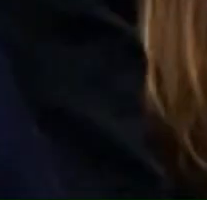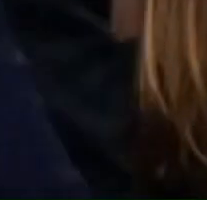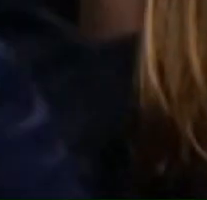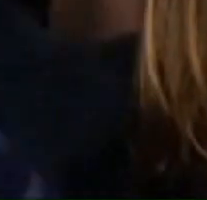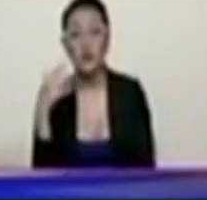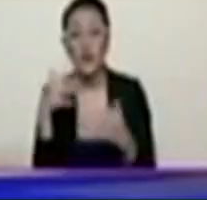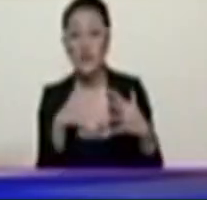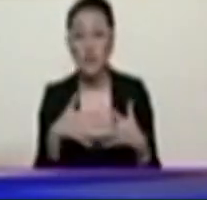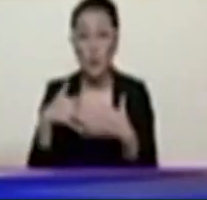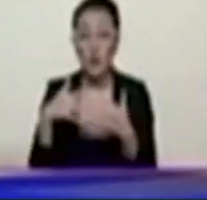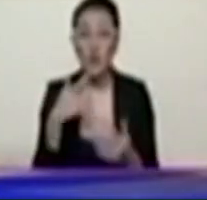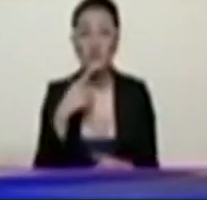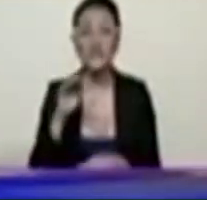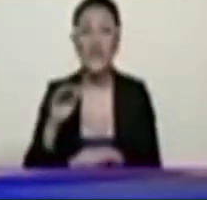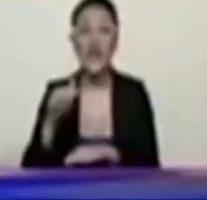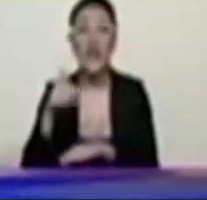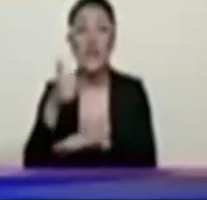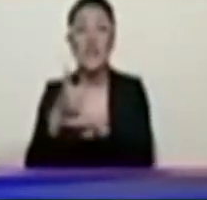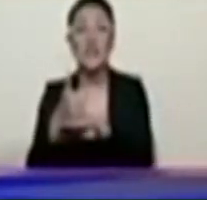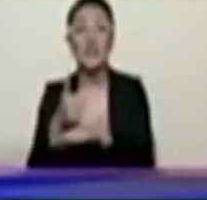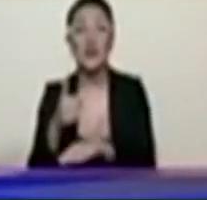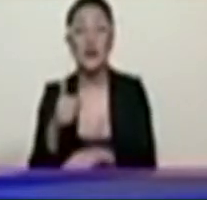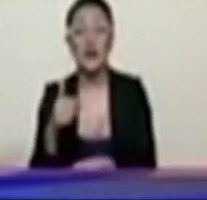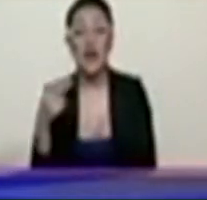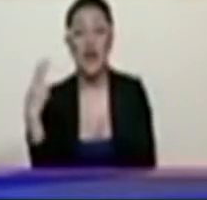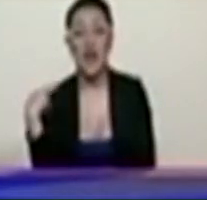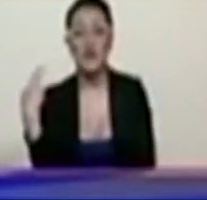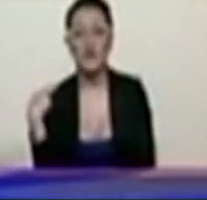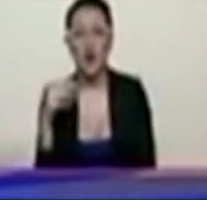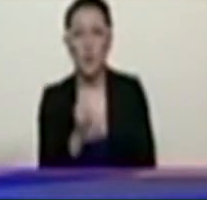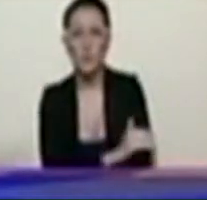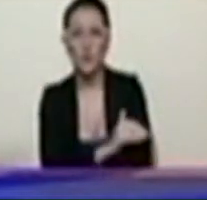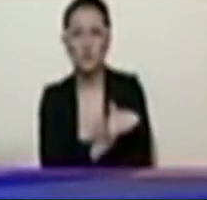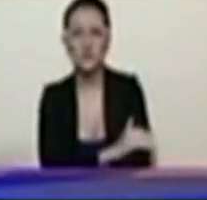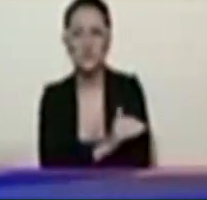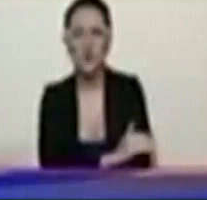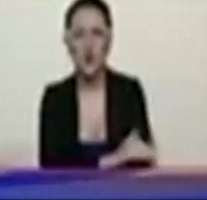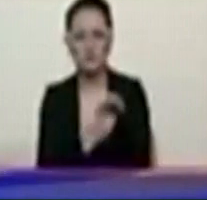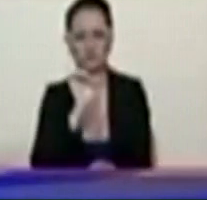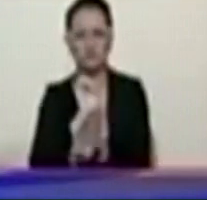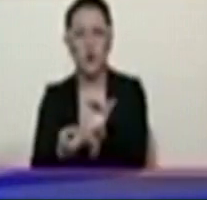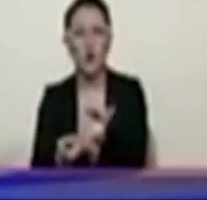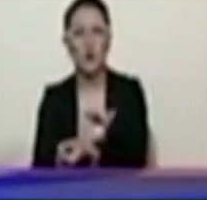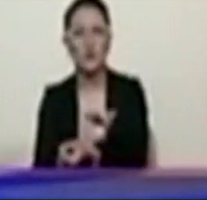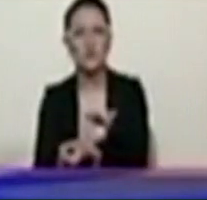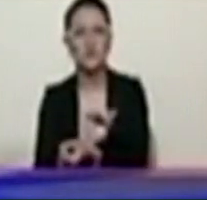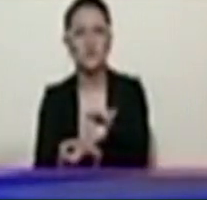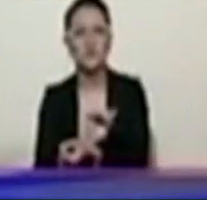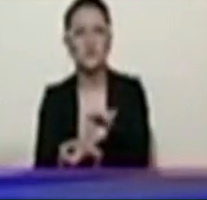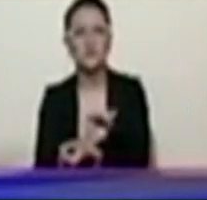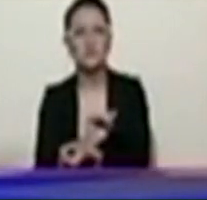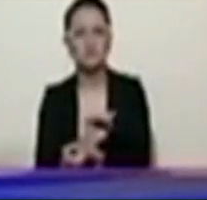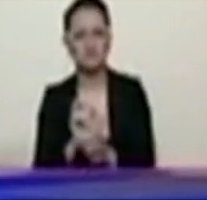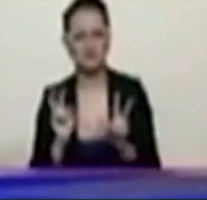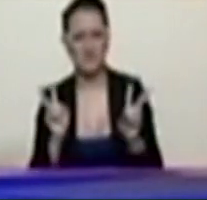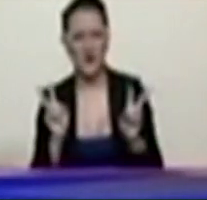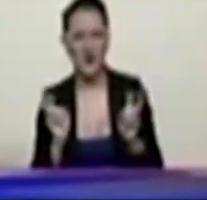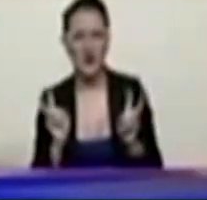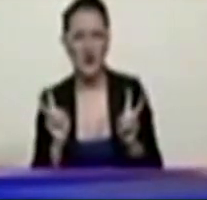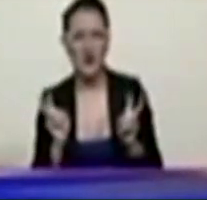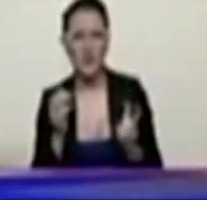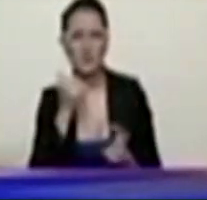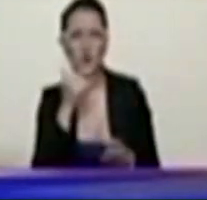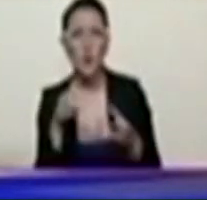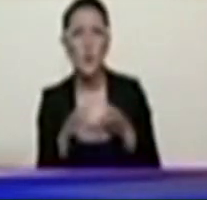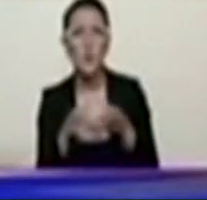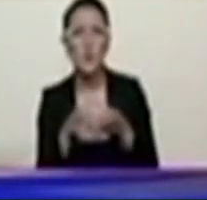inteligencia bolivariana. El líder y jefe de la oposición fue retenido en un hecho extraño por